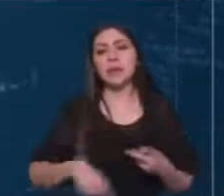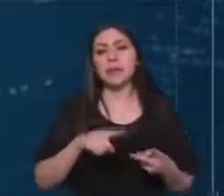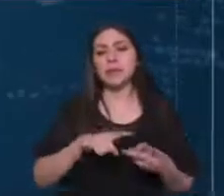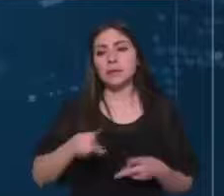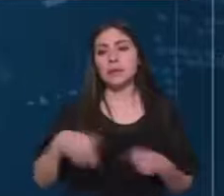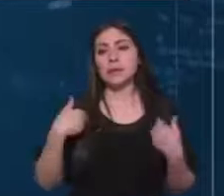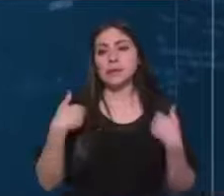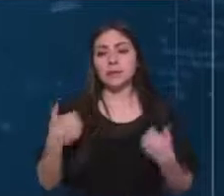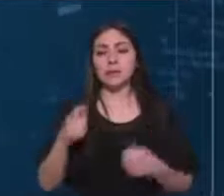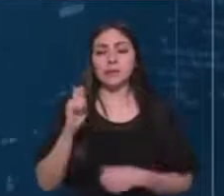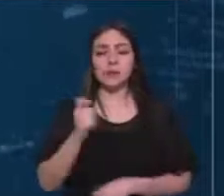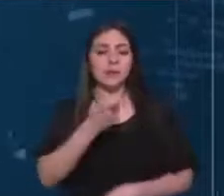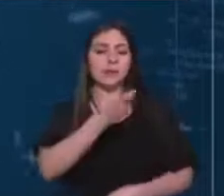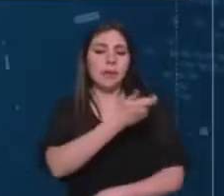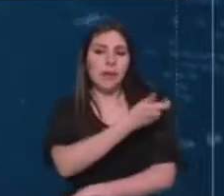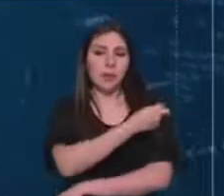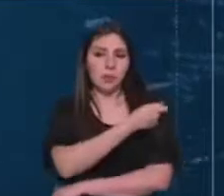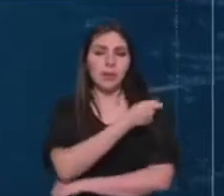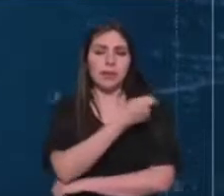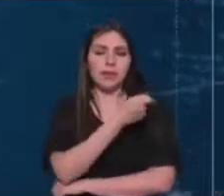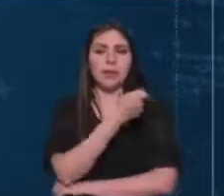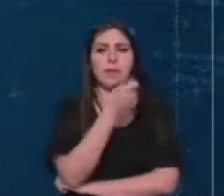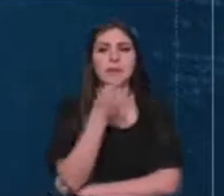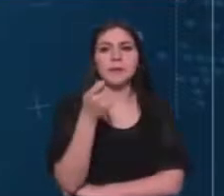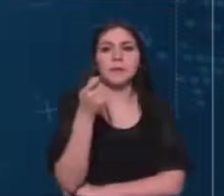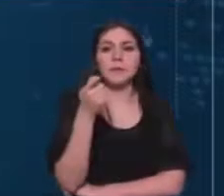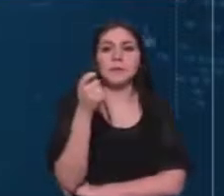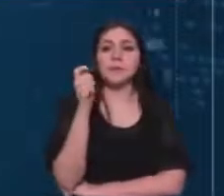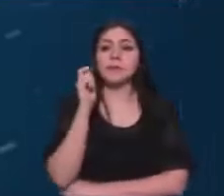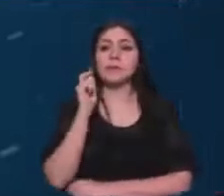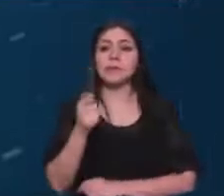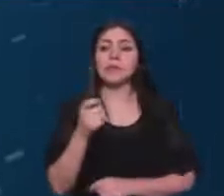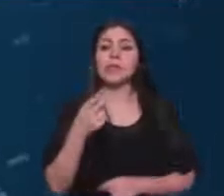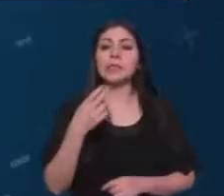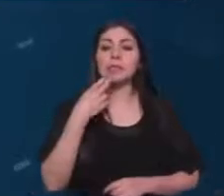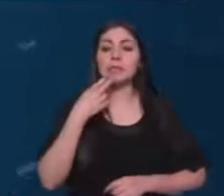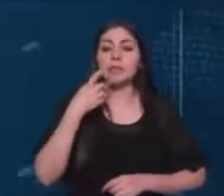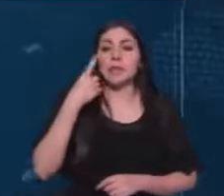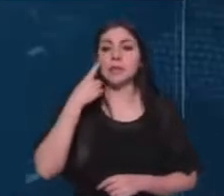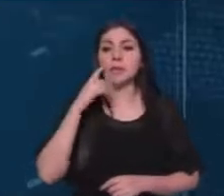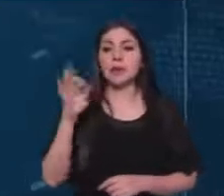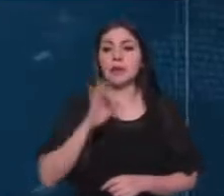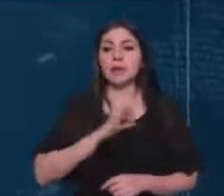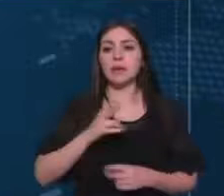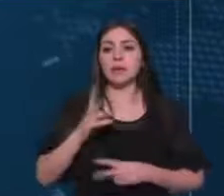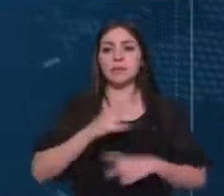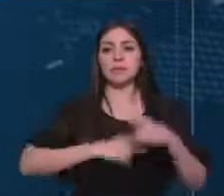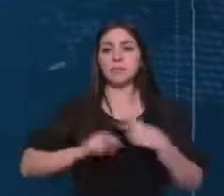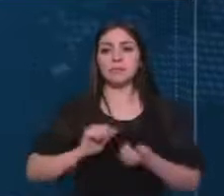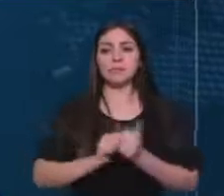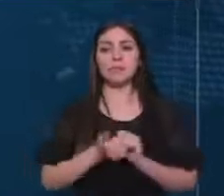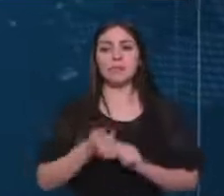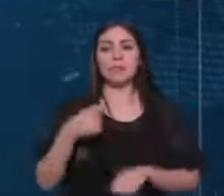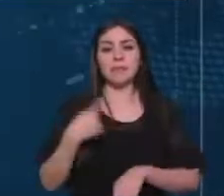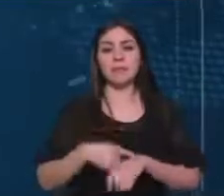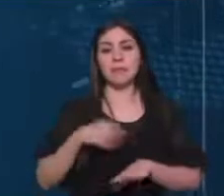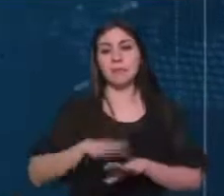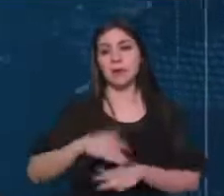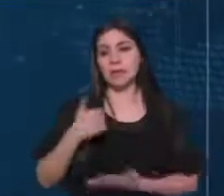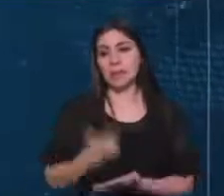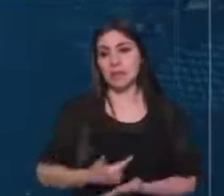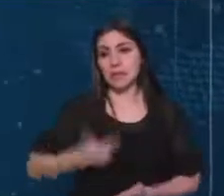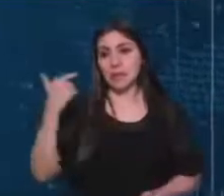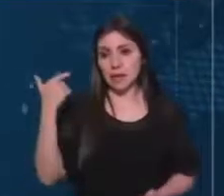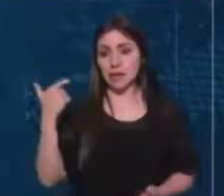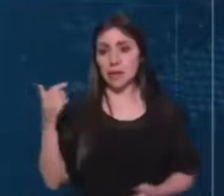cuenta que las vacunas finalmente lo que atacan es la posibilidad de contraer gravemente la enfermedad, no necesariamente